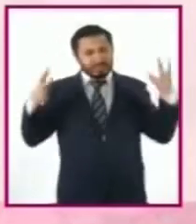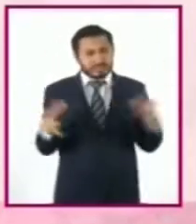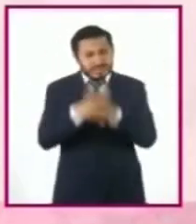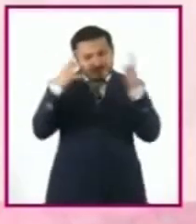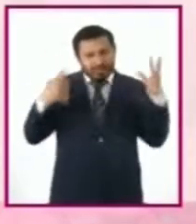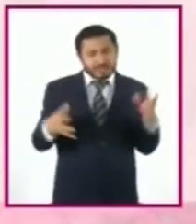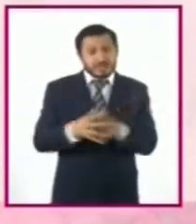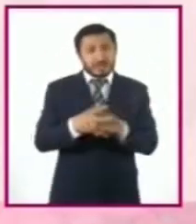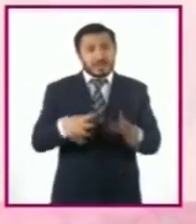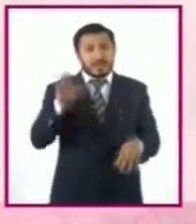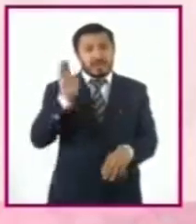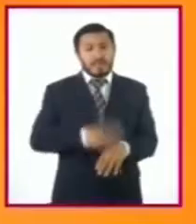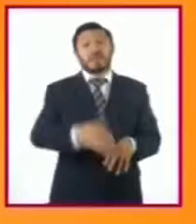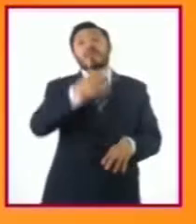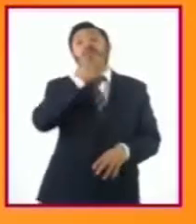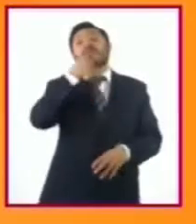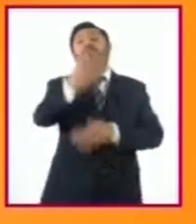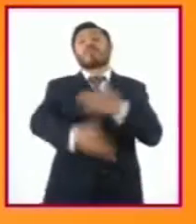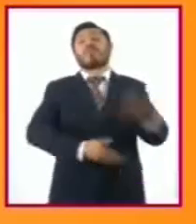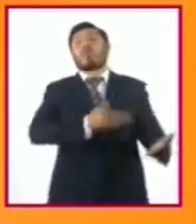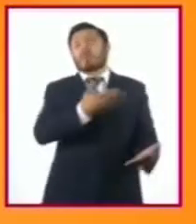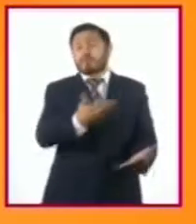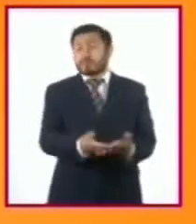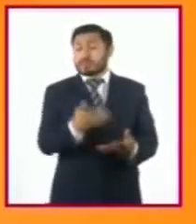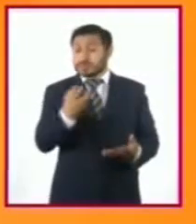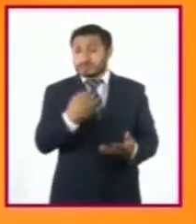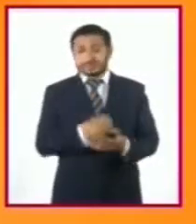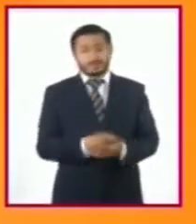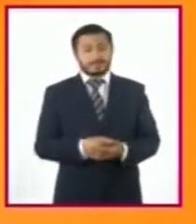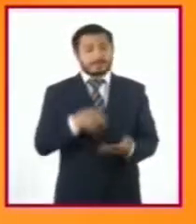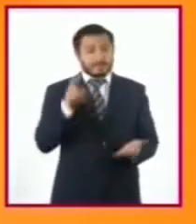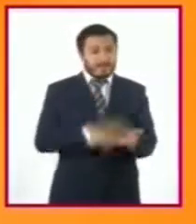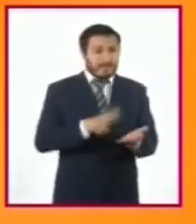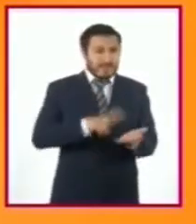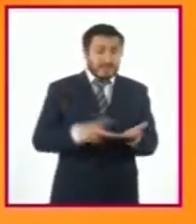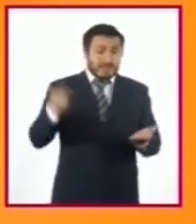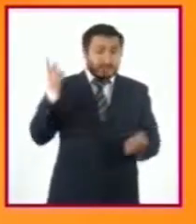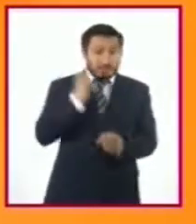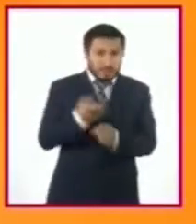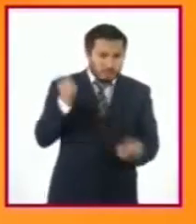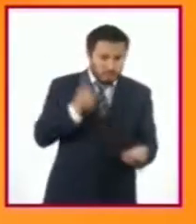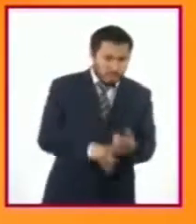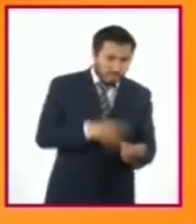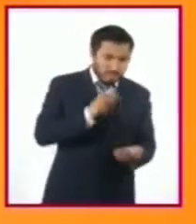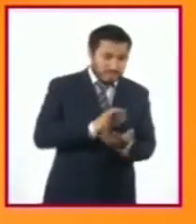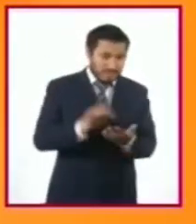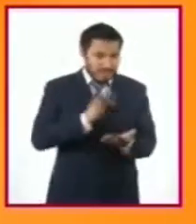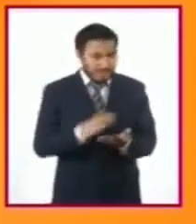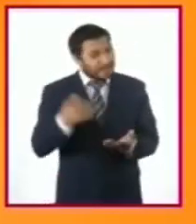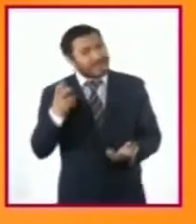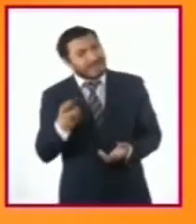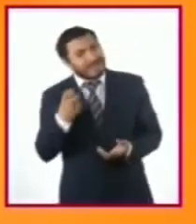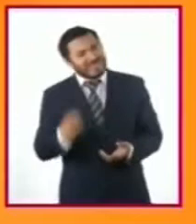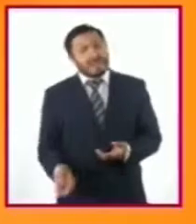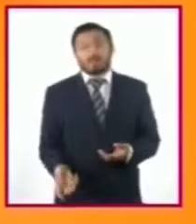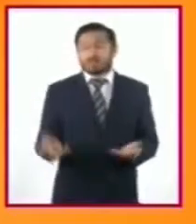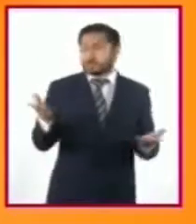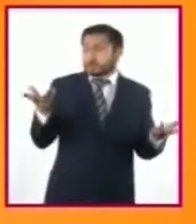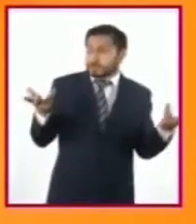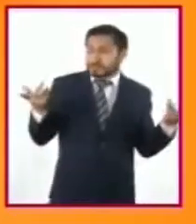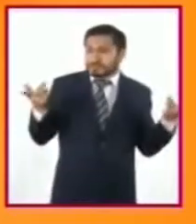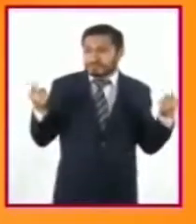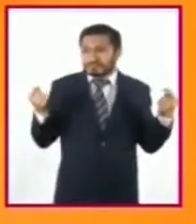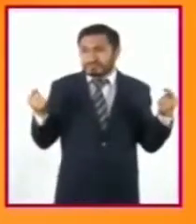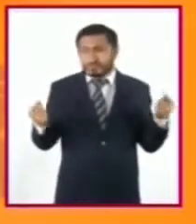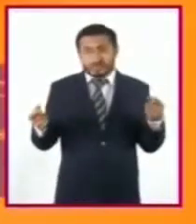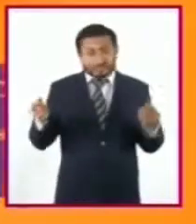el espíritu caballeresco. Los valores que encontramos en los textos compuestos en este momento histórico son aquellos que podía poseer